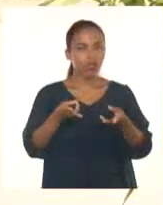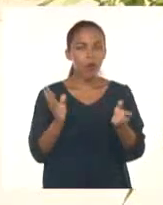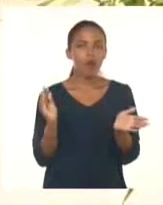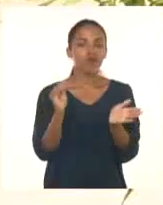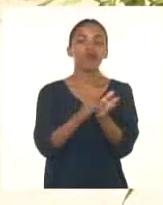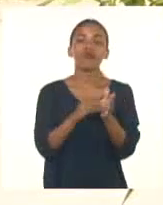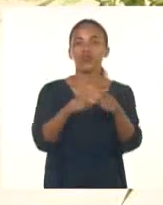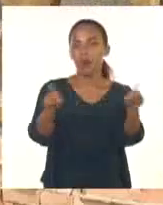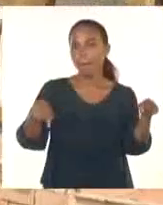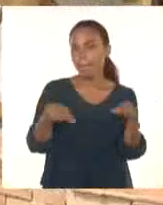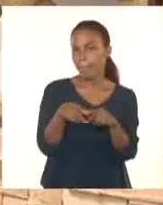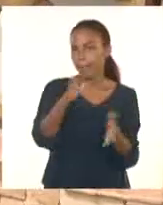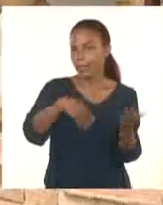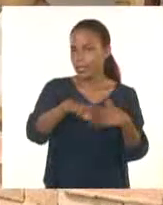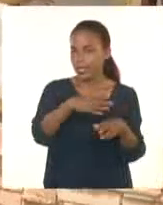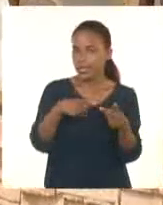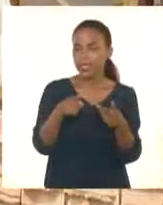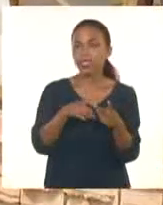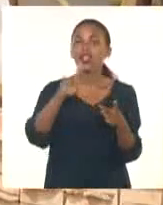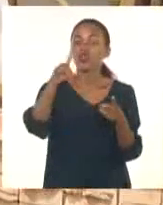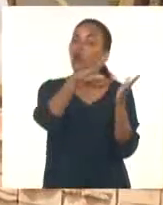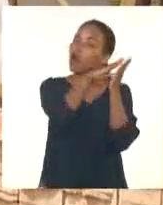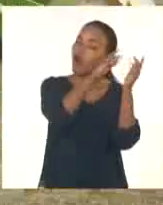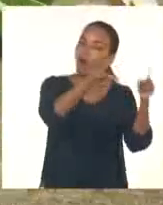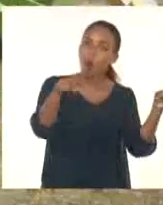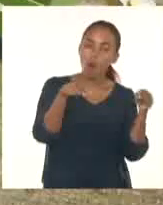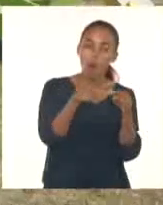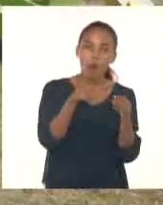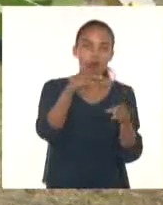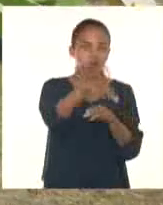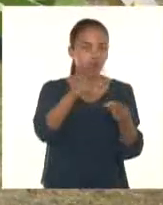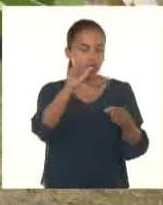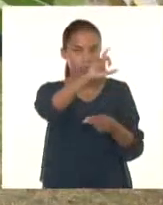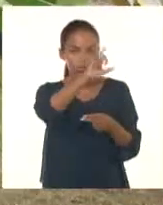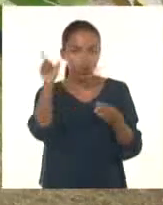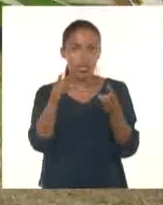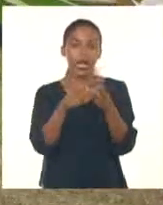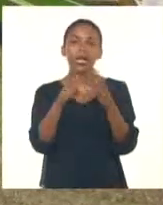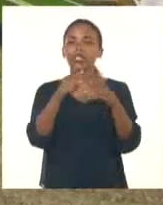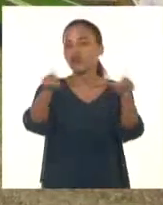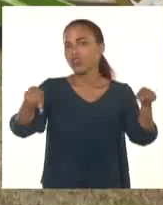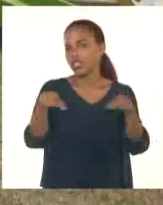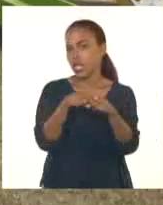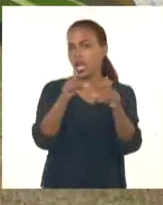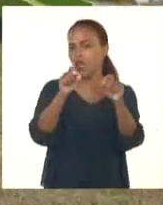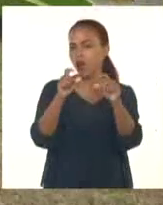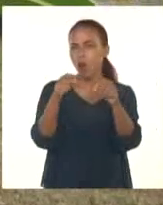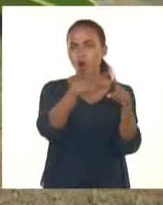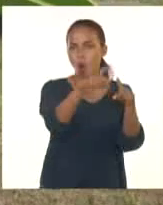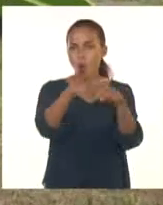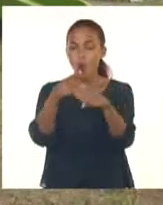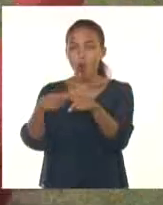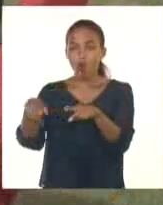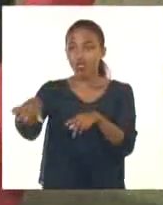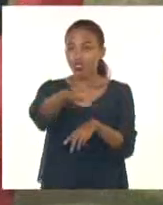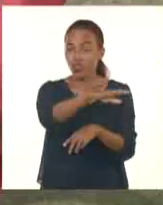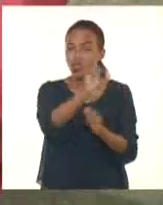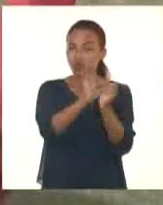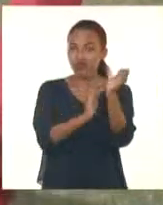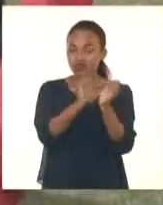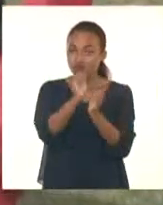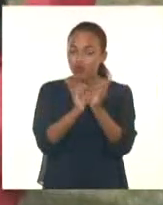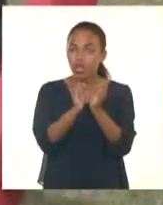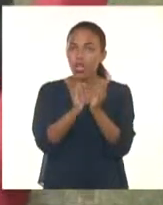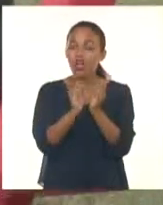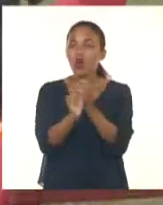habitaciones, restaurantes, sala de juego y un parque infantil donde sus aparatos fueron recuperados con el empleo de plástico